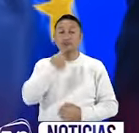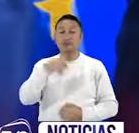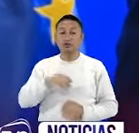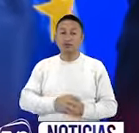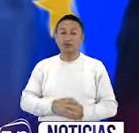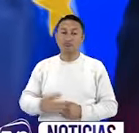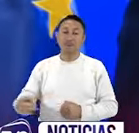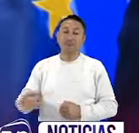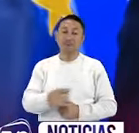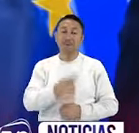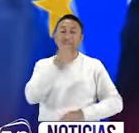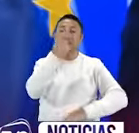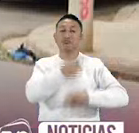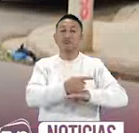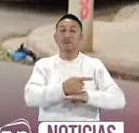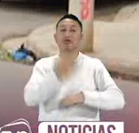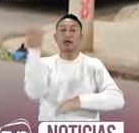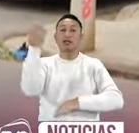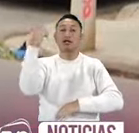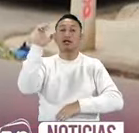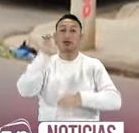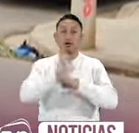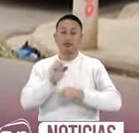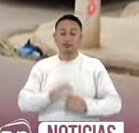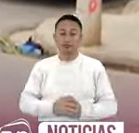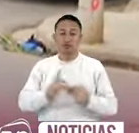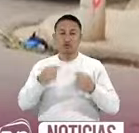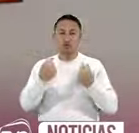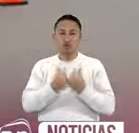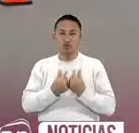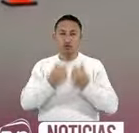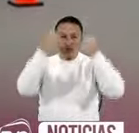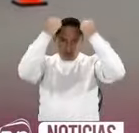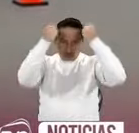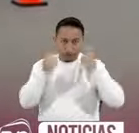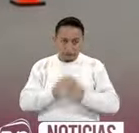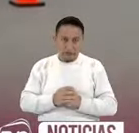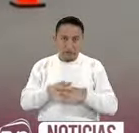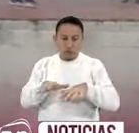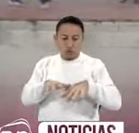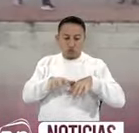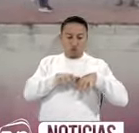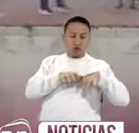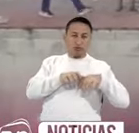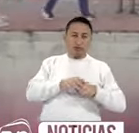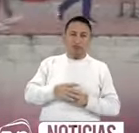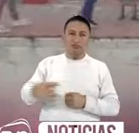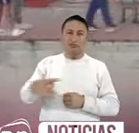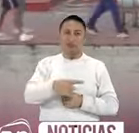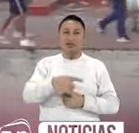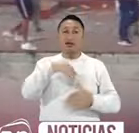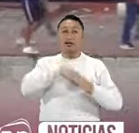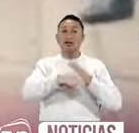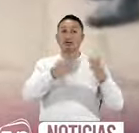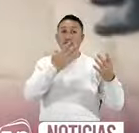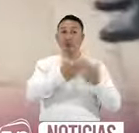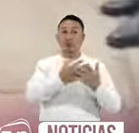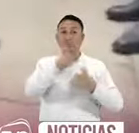conflicto armado interno, obligando a grupos criminales a bajar la guardia. Esos tenían rehenes en centros de rehabilitación